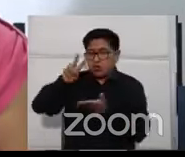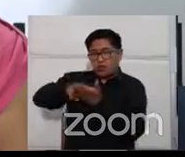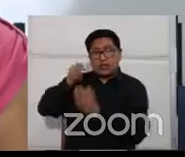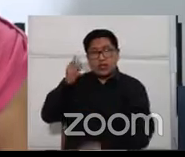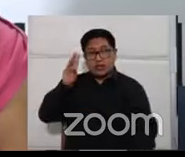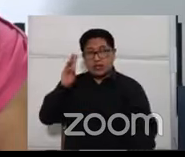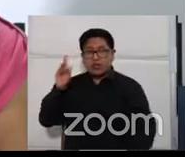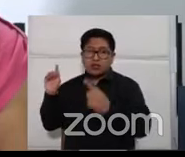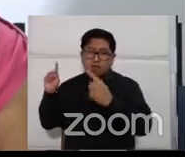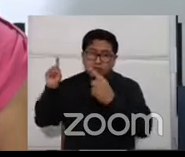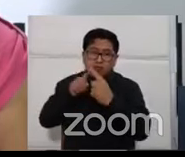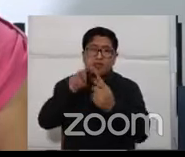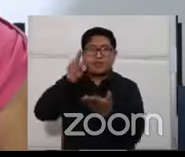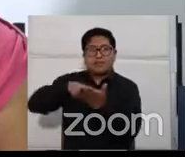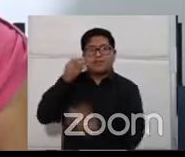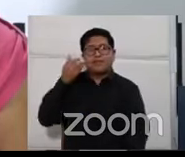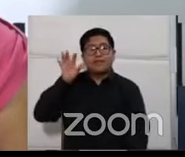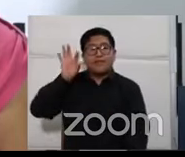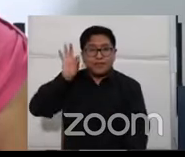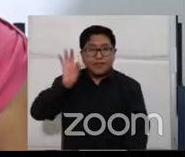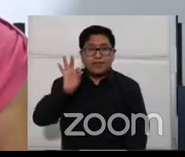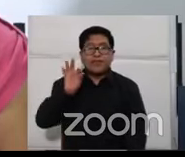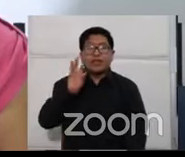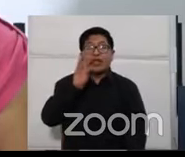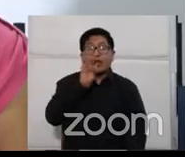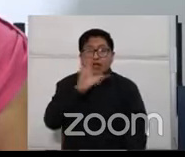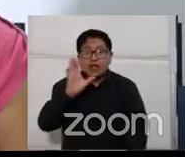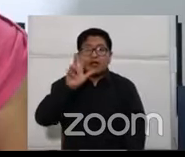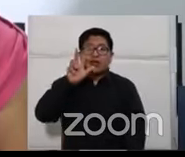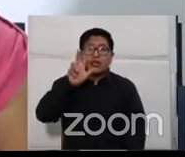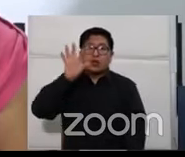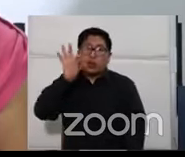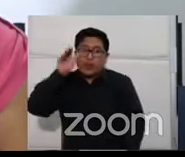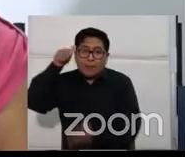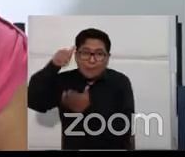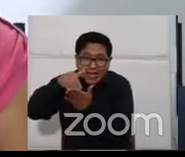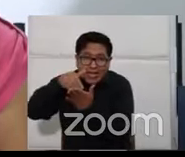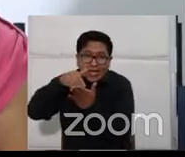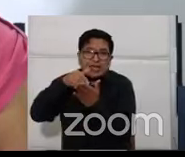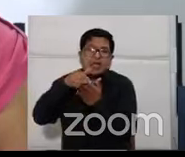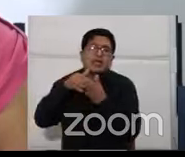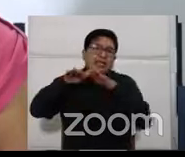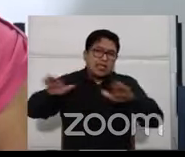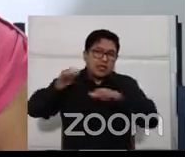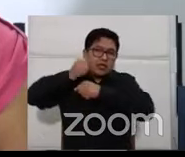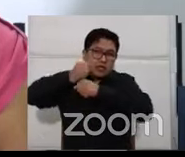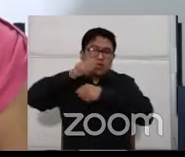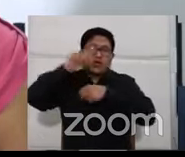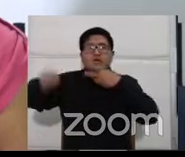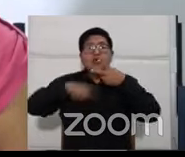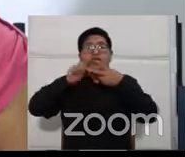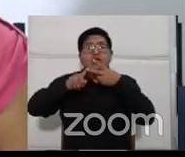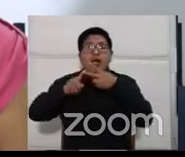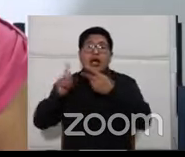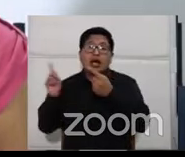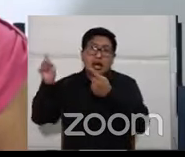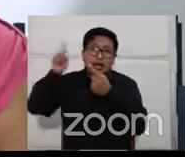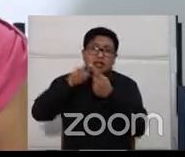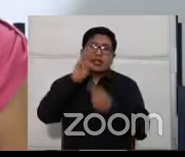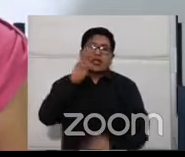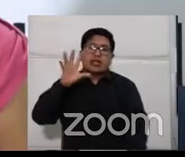de 739 mil nn as a 724 mil nn as trabajadores